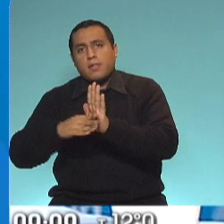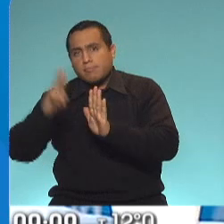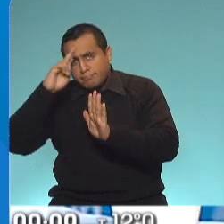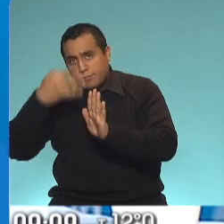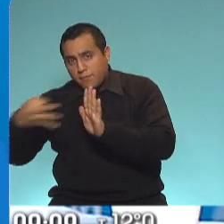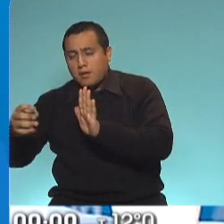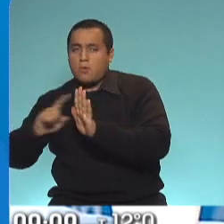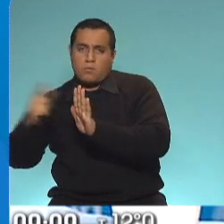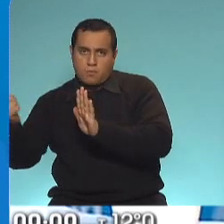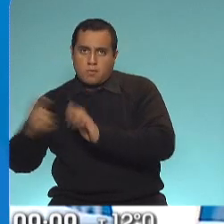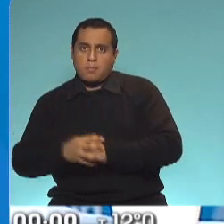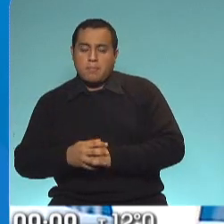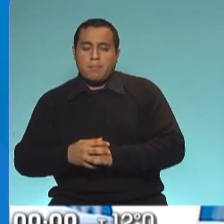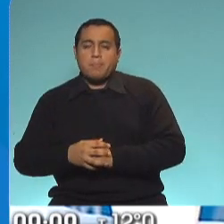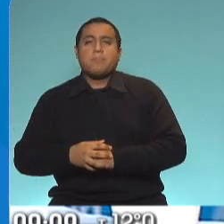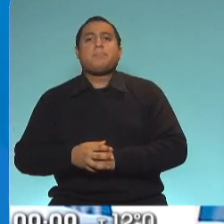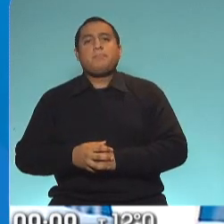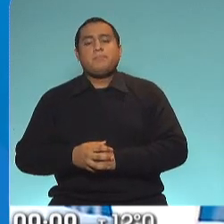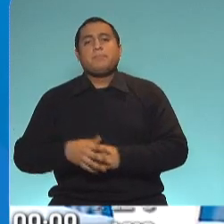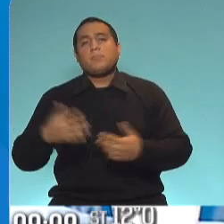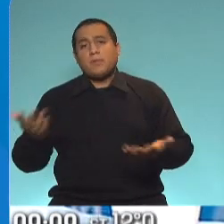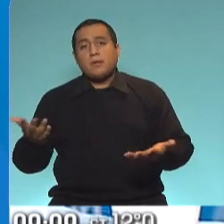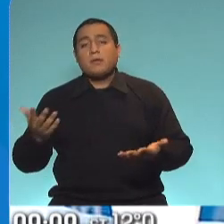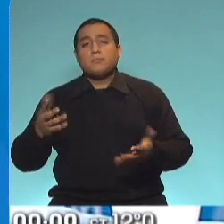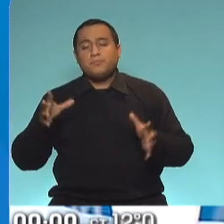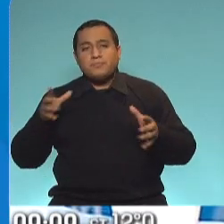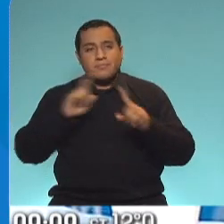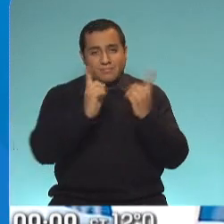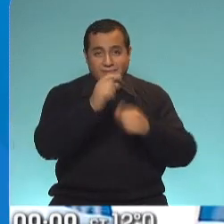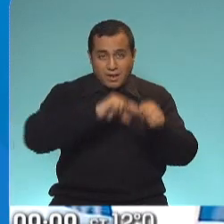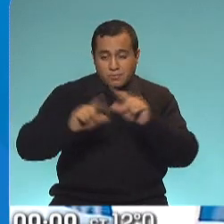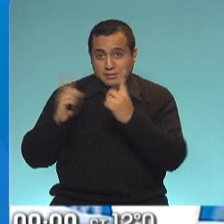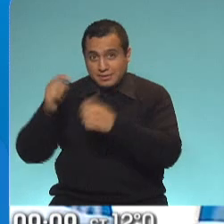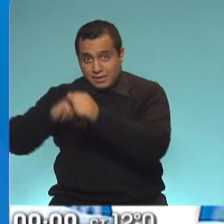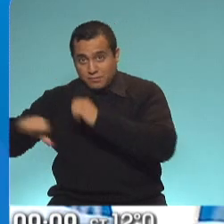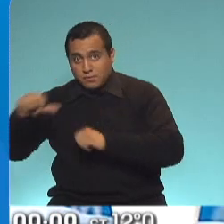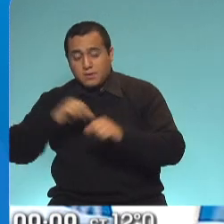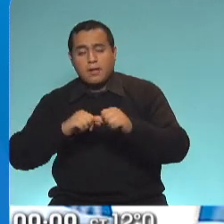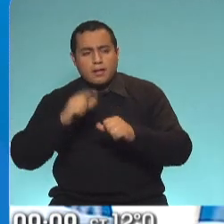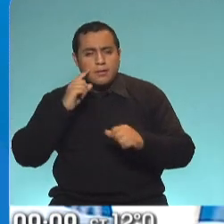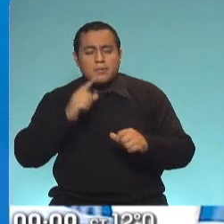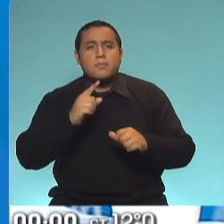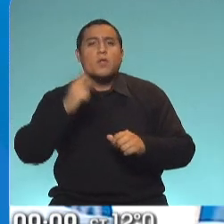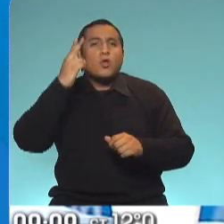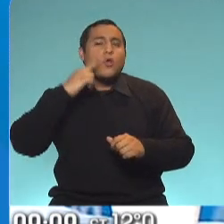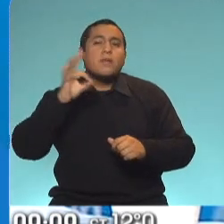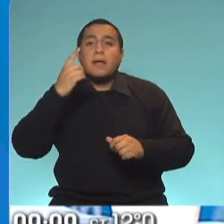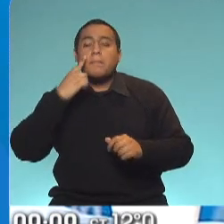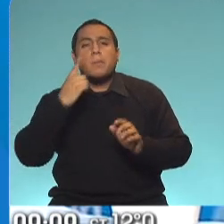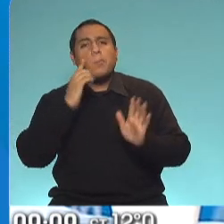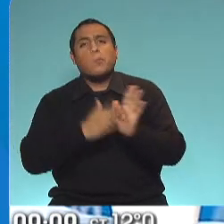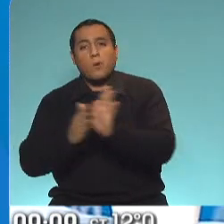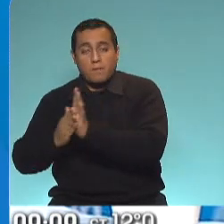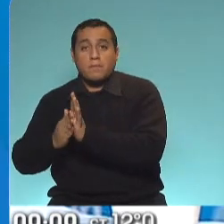de caso sospechoso. Desde el punto de vista laboratorial, en nuestro país se han superado los 90.000 test, estamos en